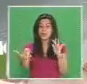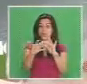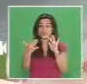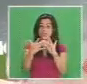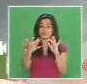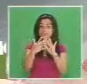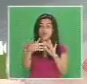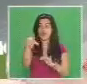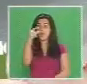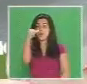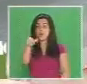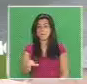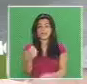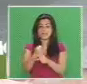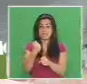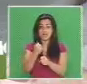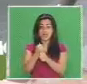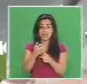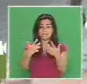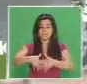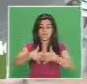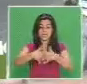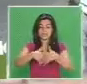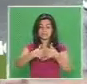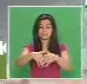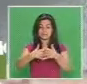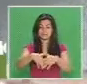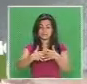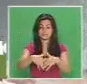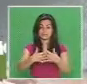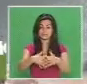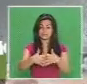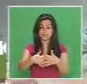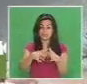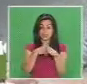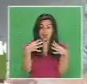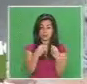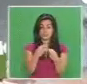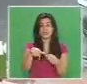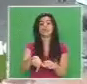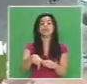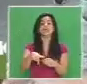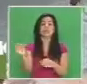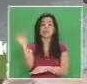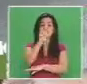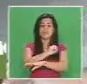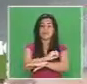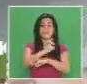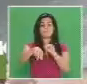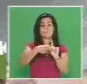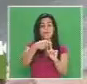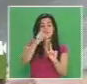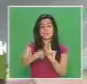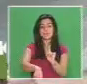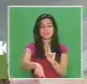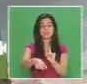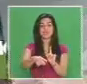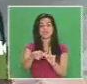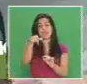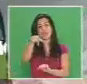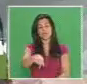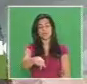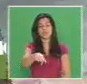que trabaja en una empresa, por decirlo así, guardado todo el día, y luego en un momento, un sábado, como es el día de